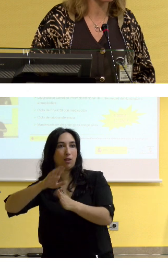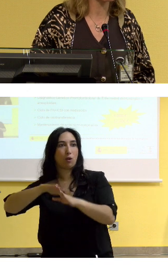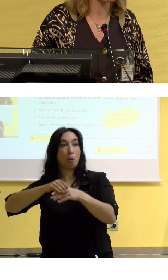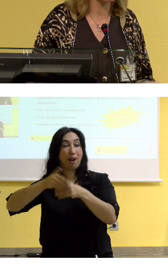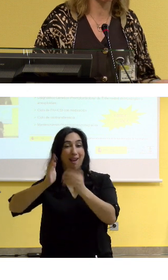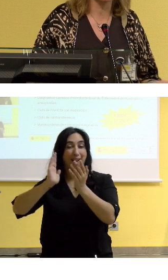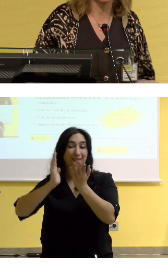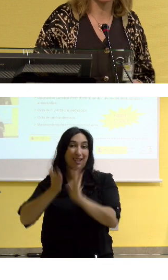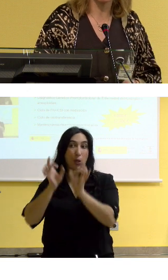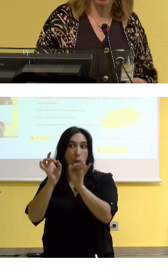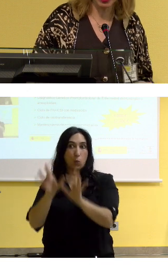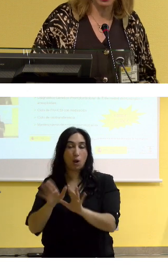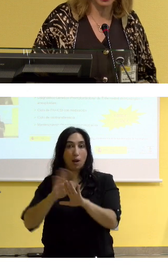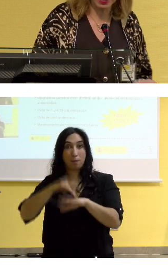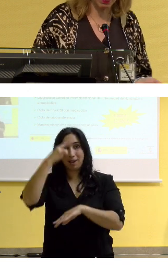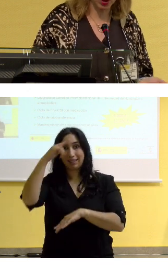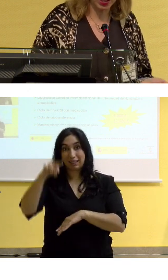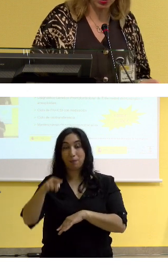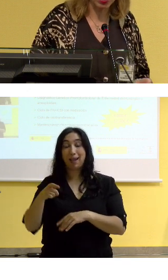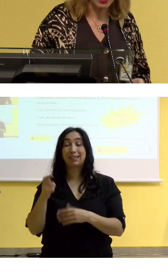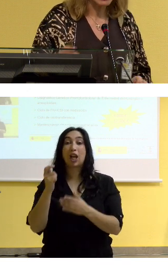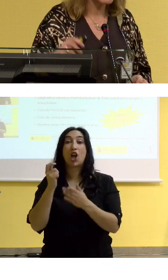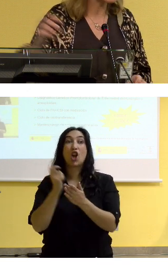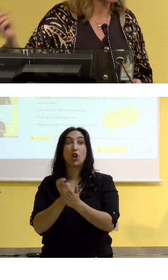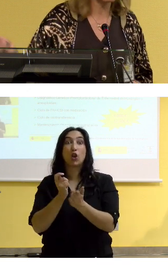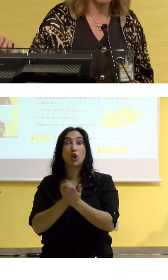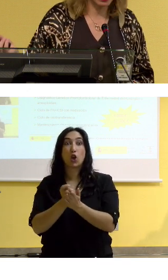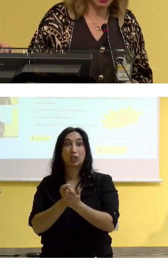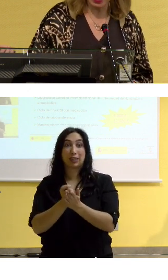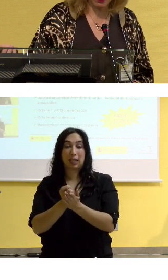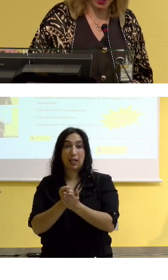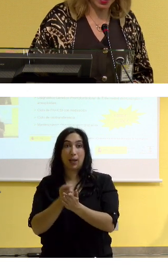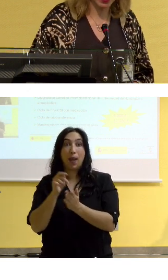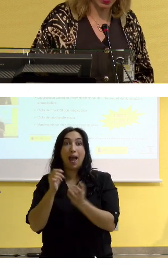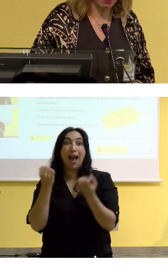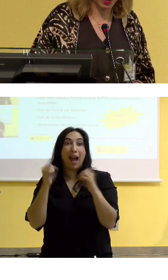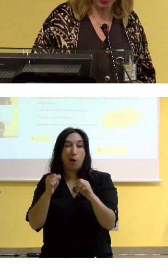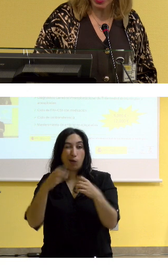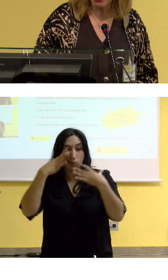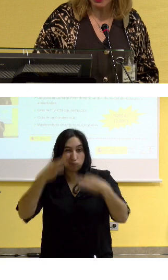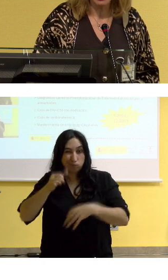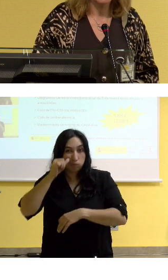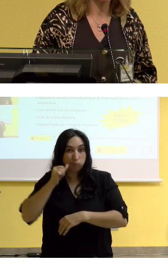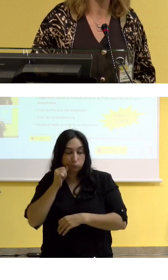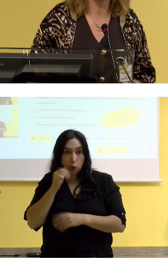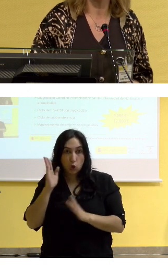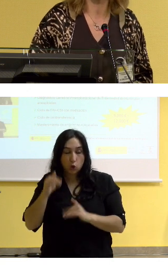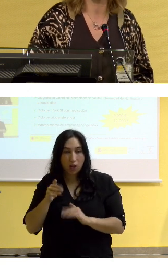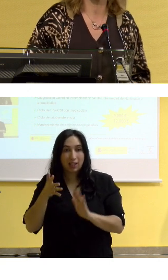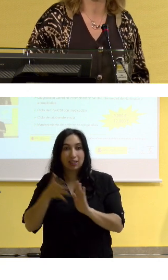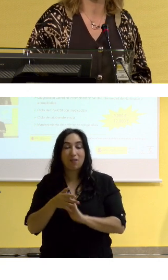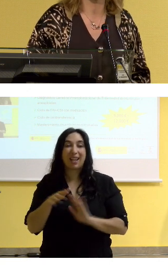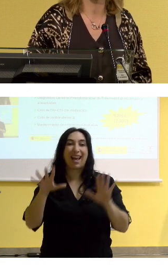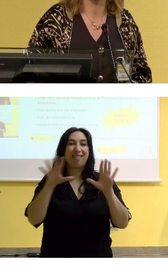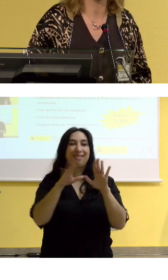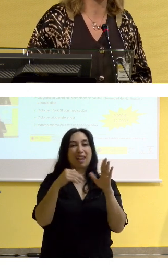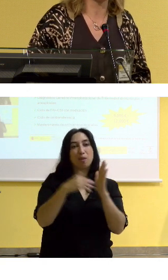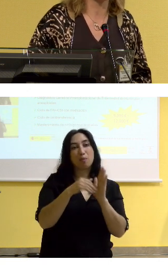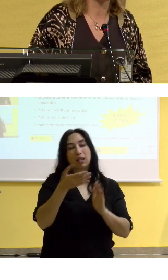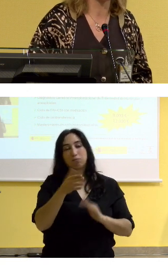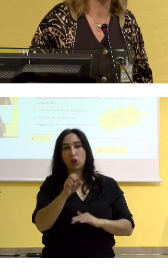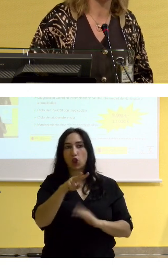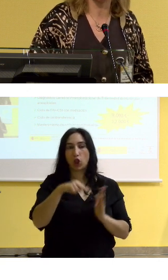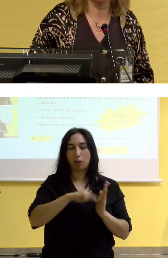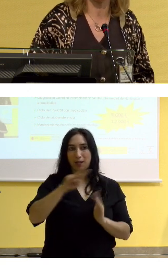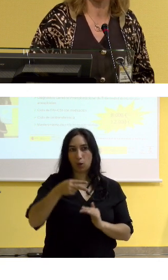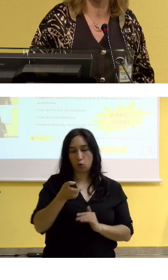como este, que sepáis que el coste de este proceso sin garantizar la transferencia de un embrión sano es en torno a unos 10.000 o 12.000